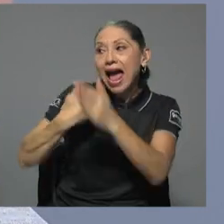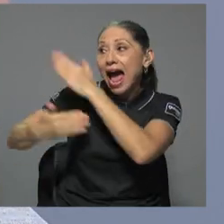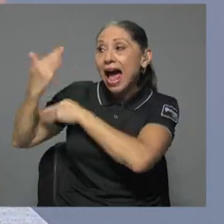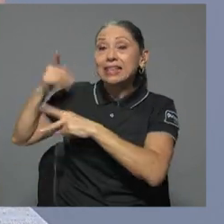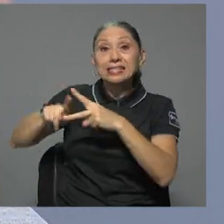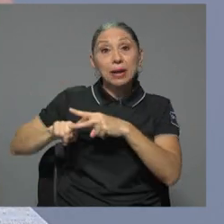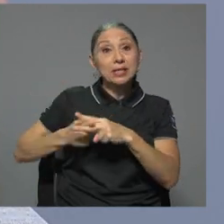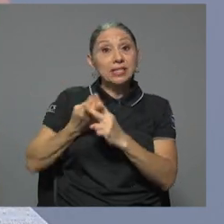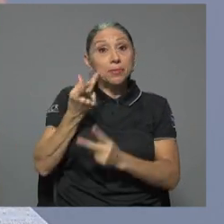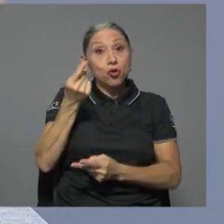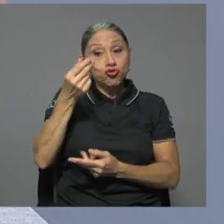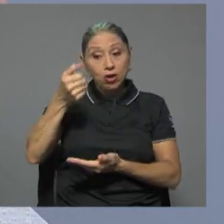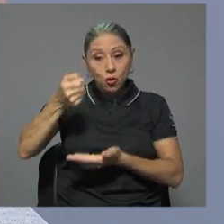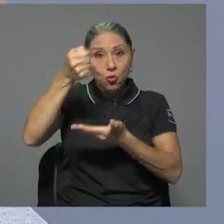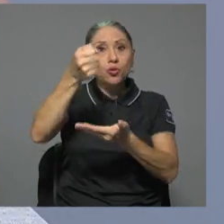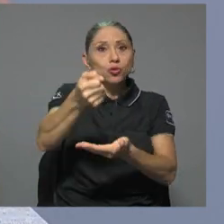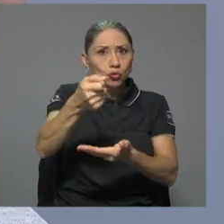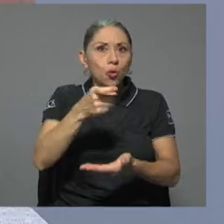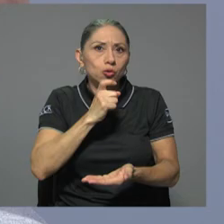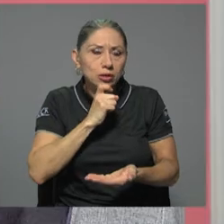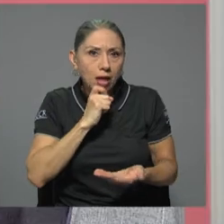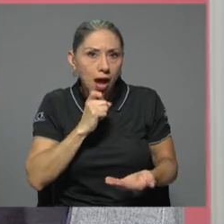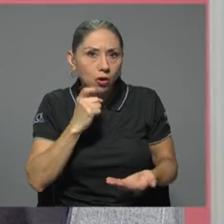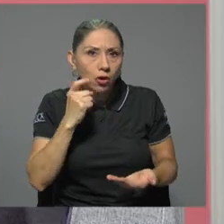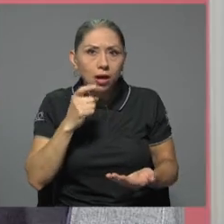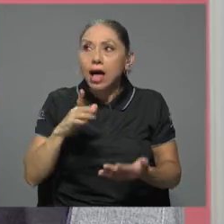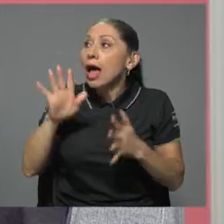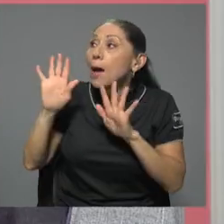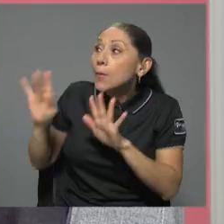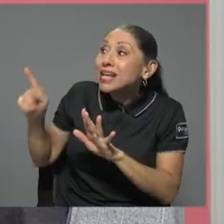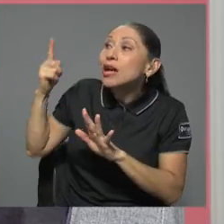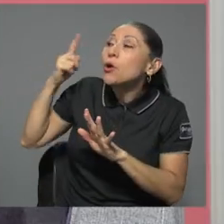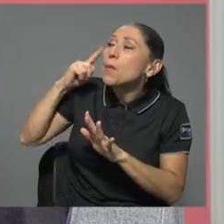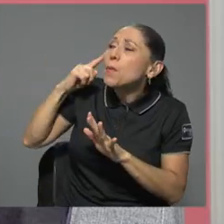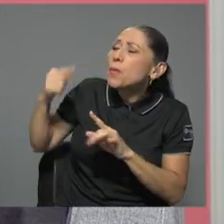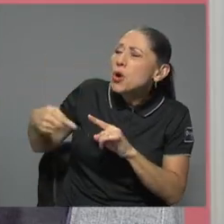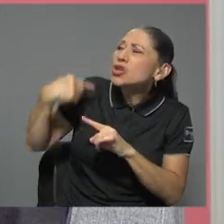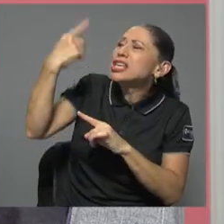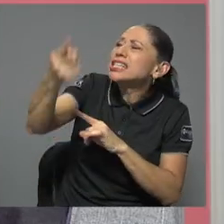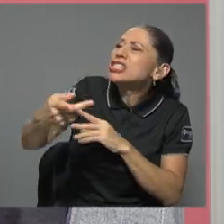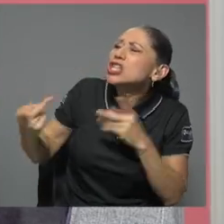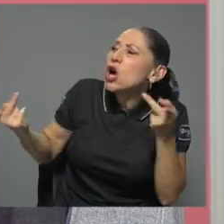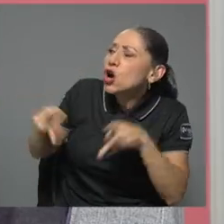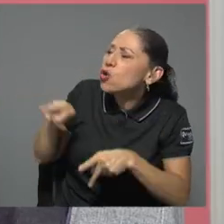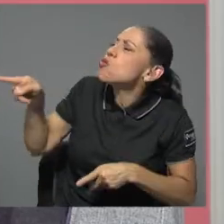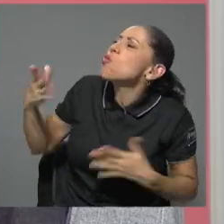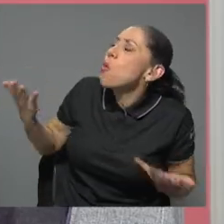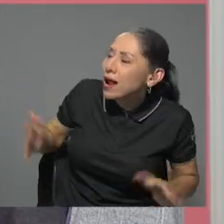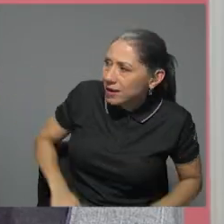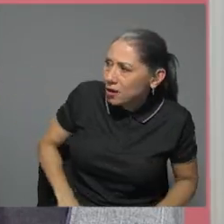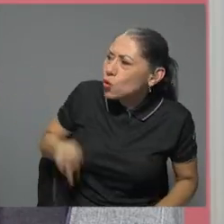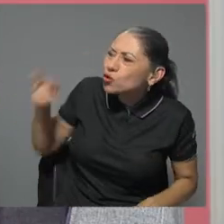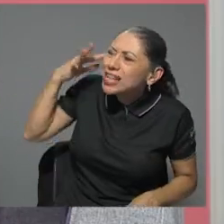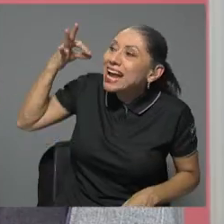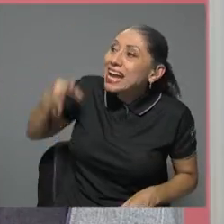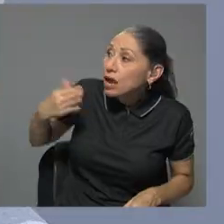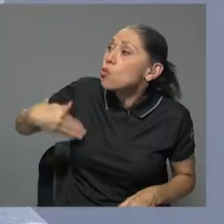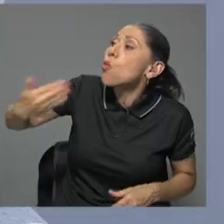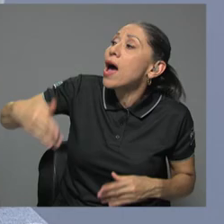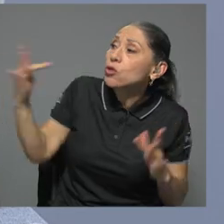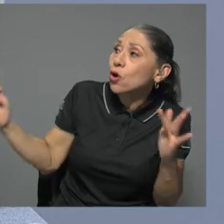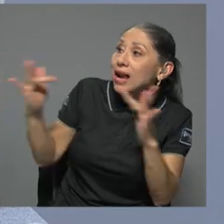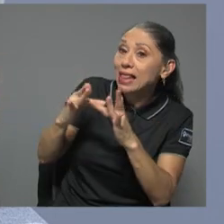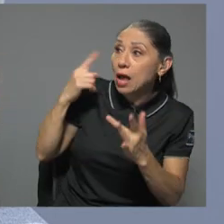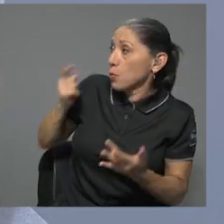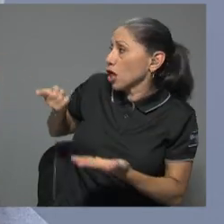porque evidentemente eso que estaba proyectando cuál es su proyección cuál se va a lograr conectar porque doña laura